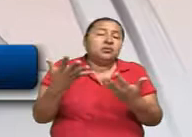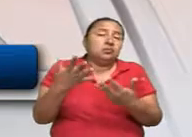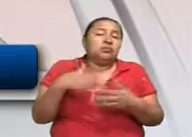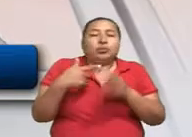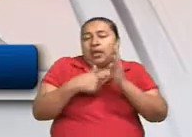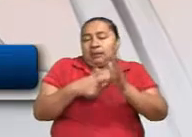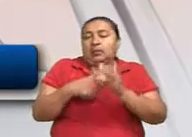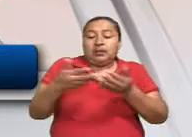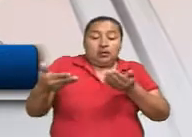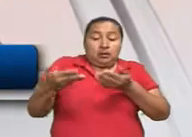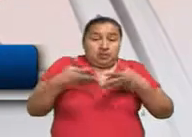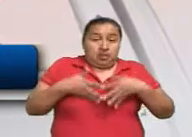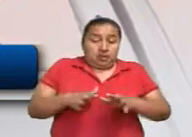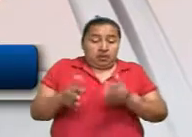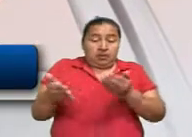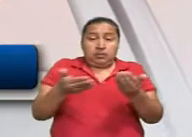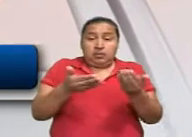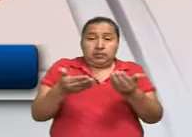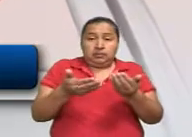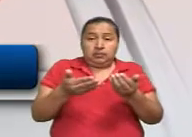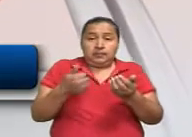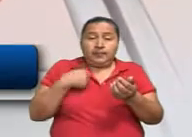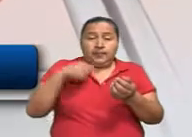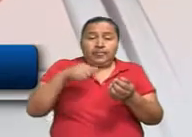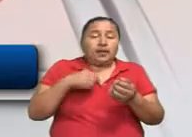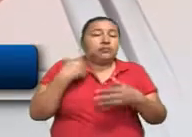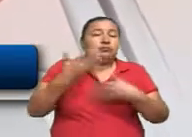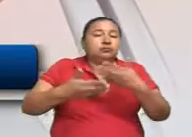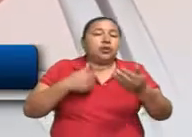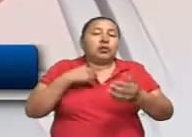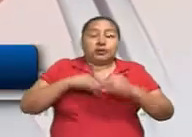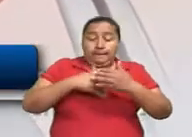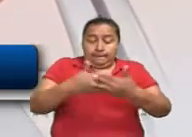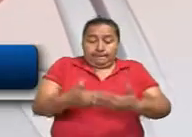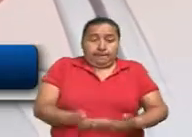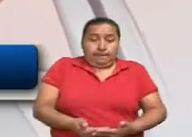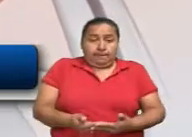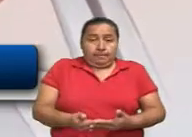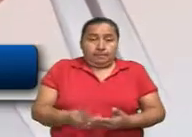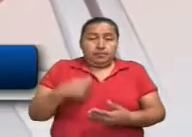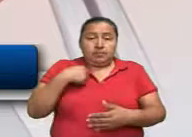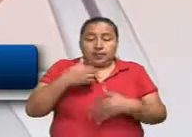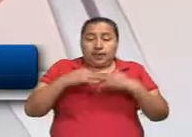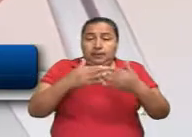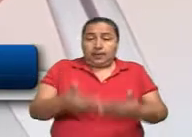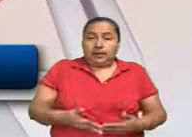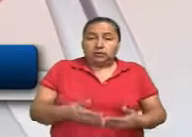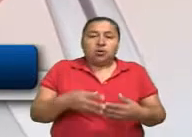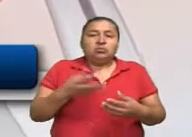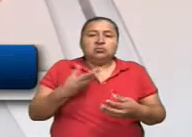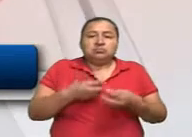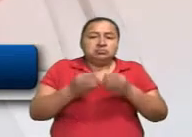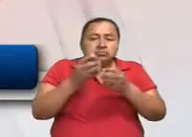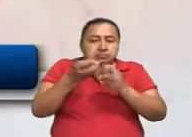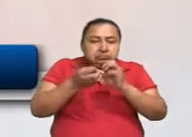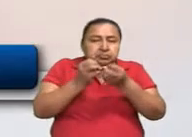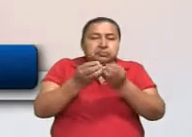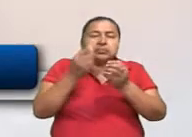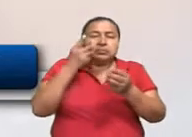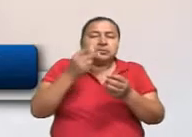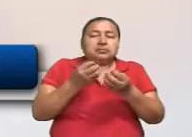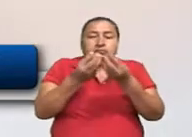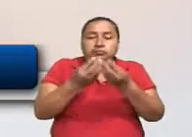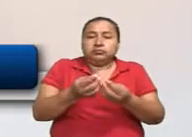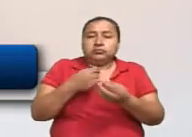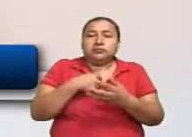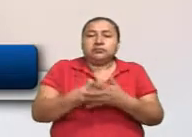suelen formarse el aparato reproductor masculino durante el embarazo? Correcto. Entonces, la causa